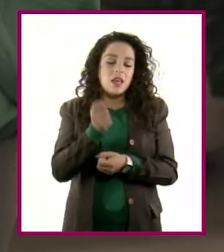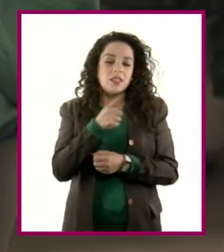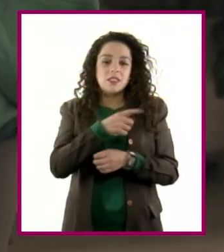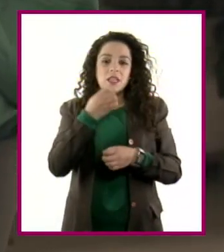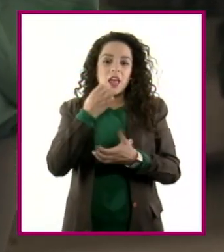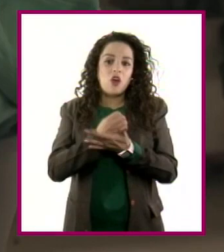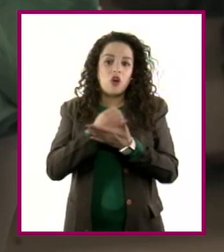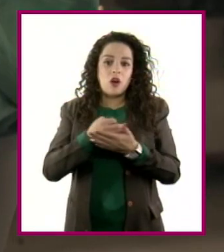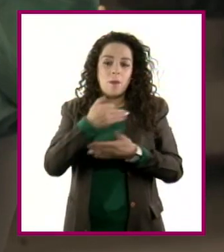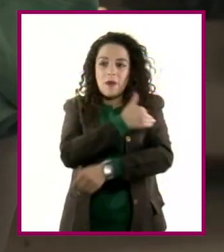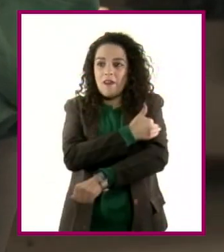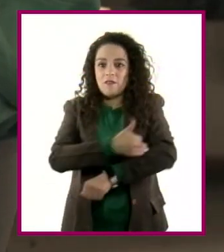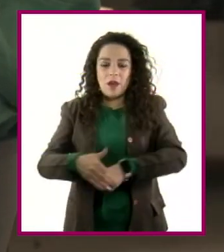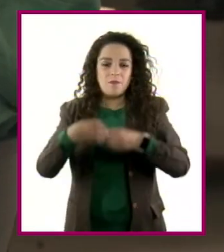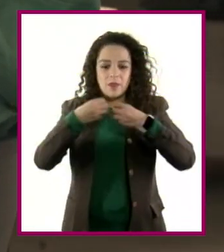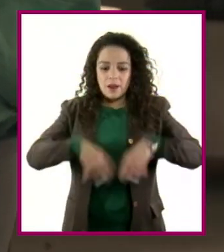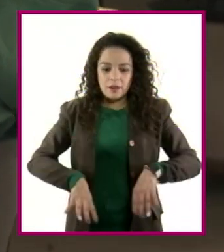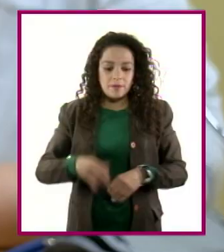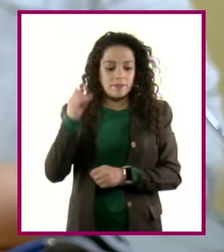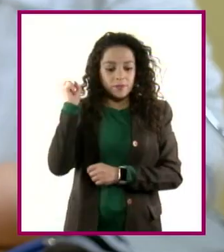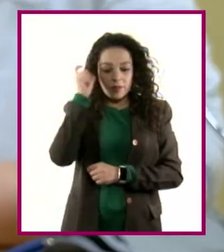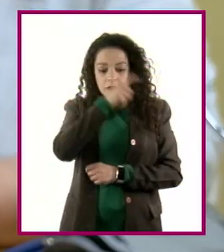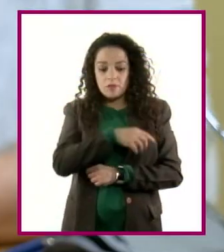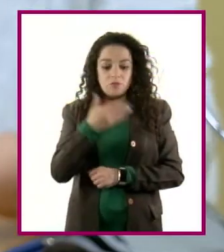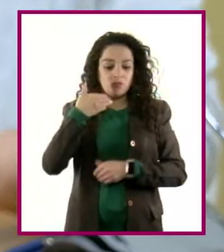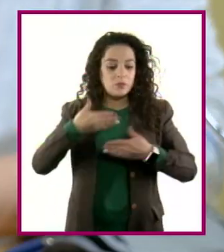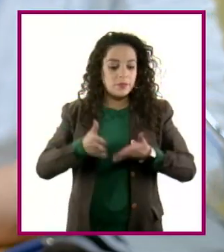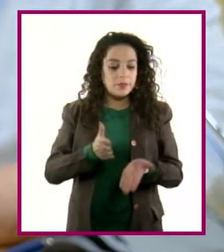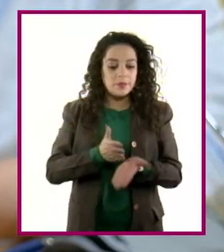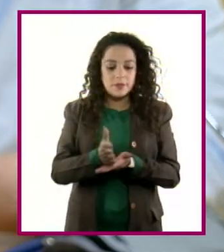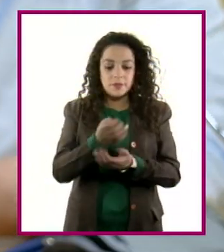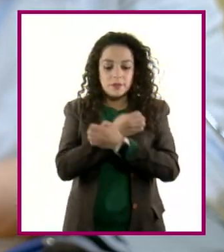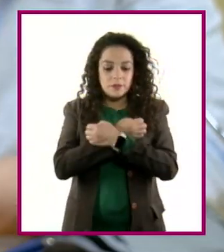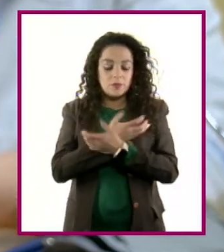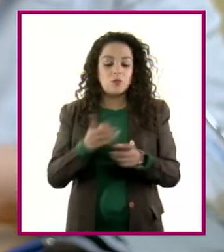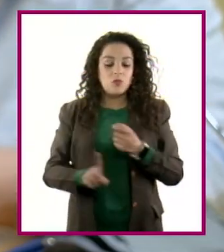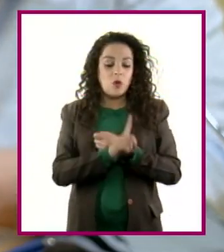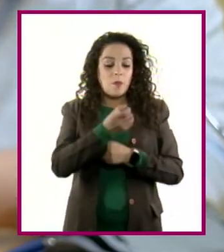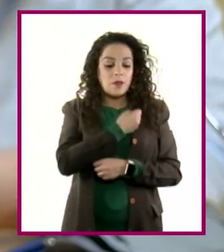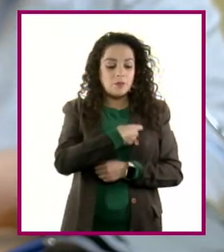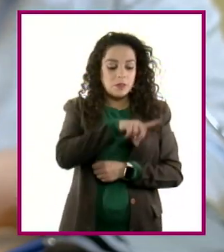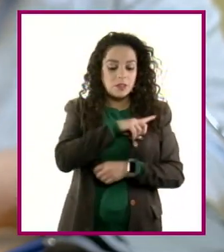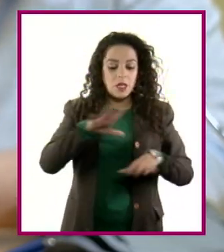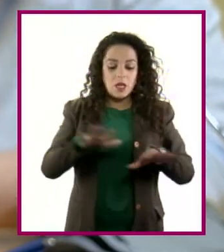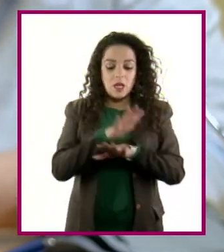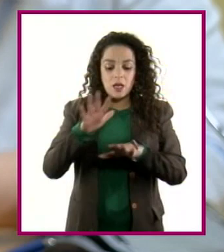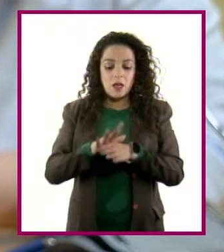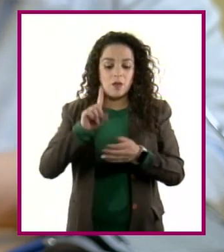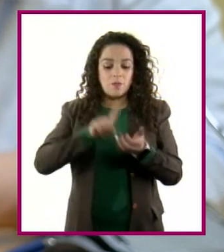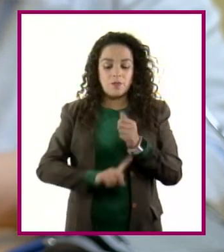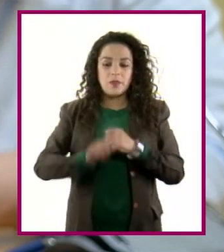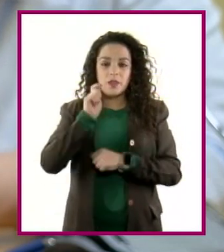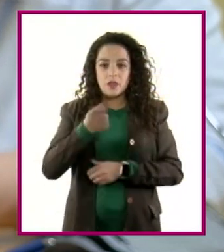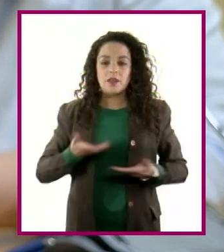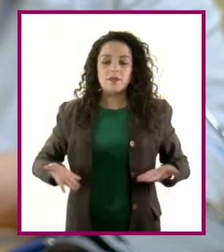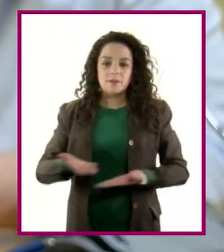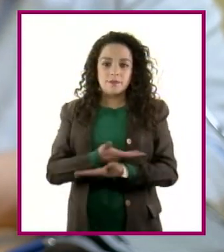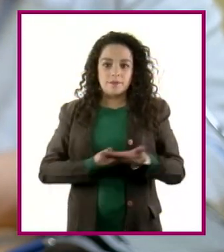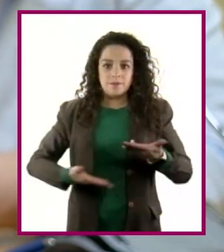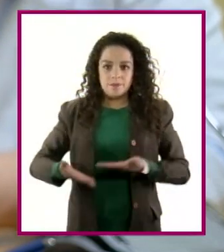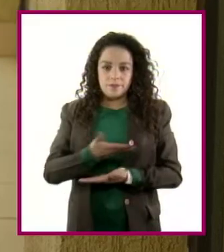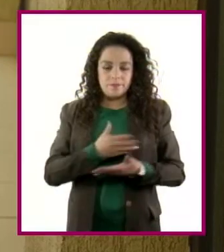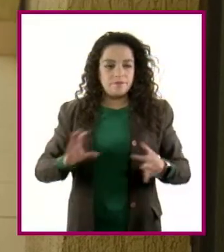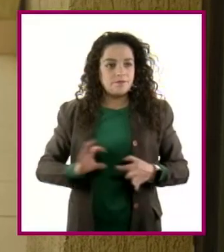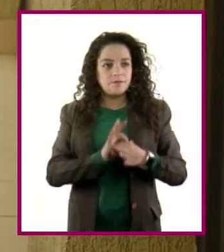en la educación o dificultades para acceder a ella, efectos en la salud y cambios profundos en la convivencia y las relaciones